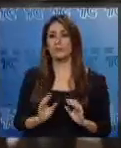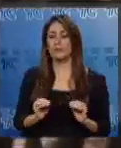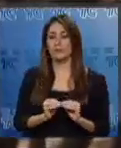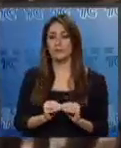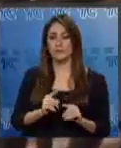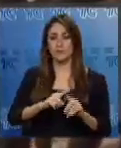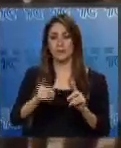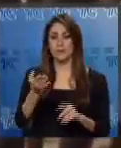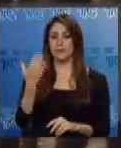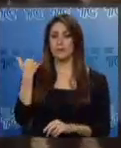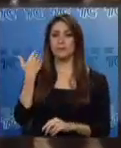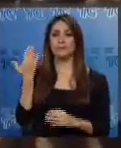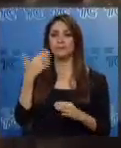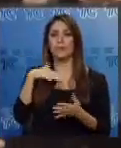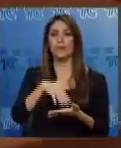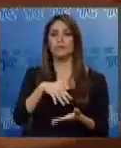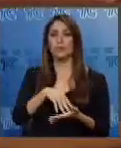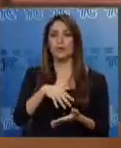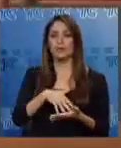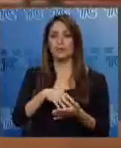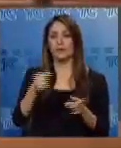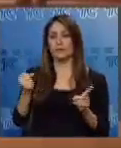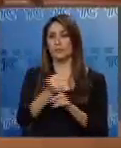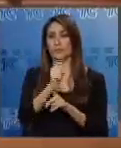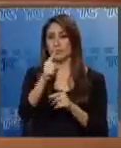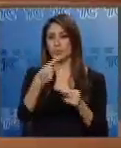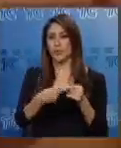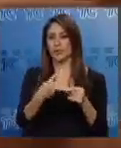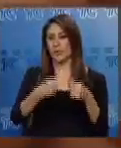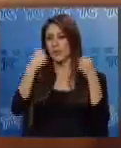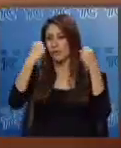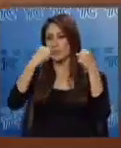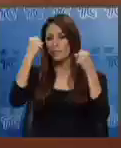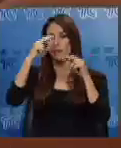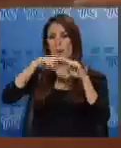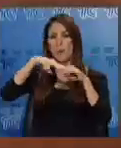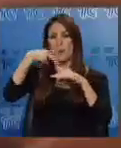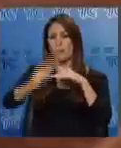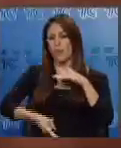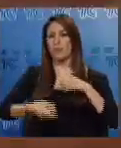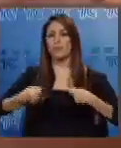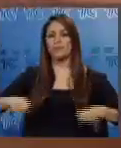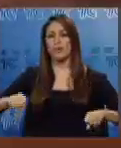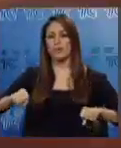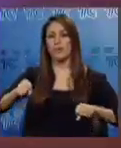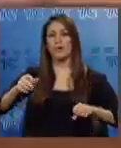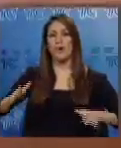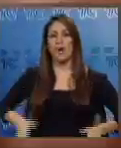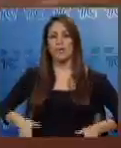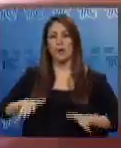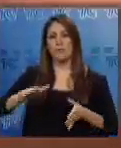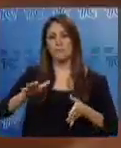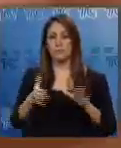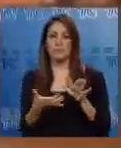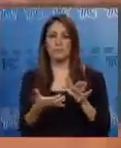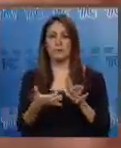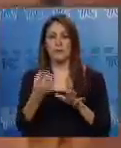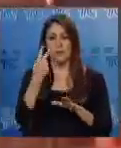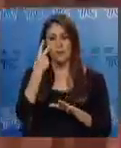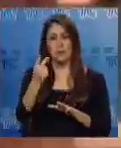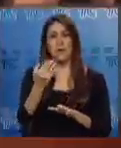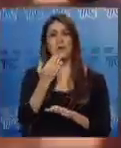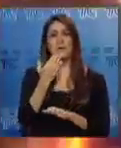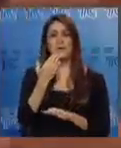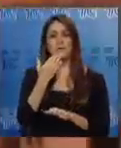herido durante una protesta estudiantil registrada en Quito se cayó de la motocicleta y se desloc la cadera en este video Se observa